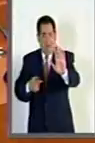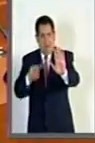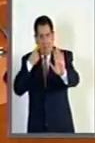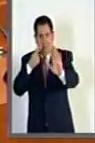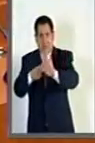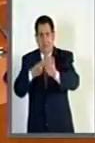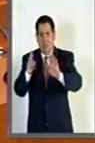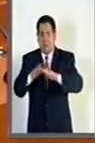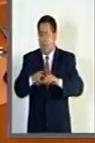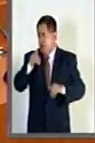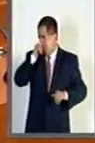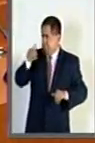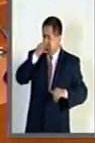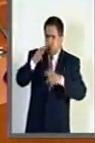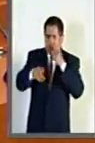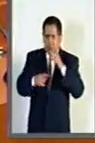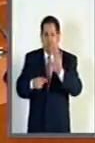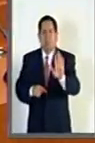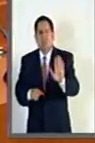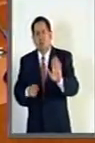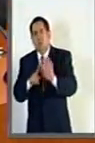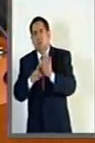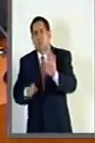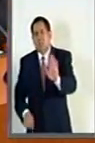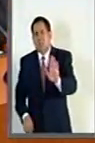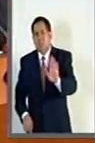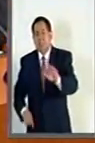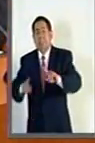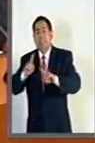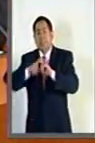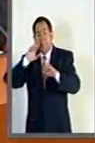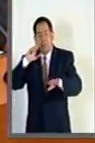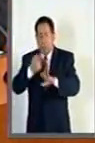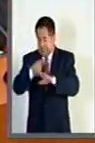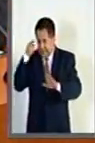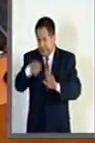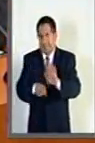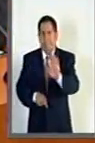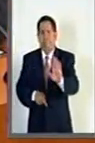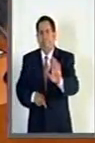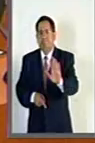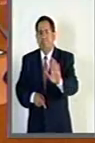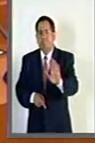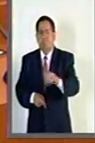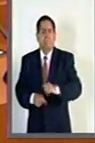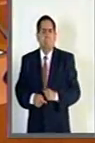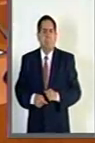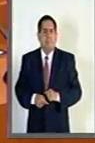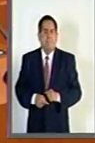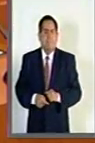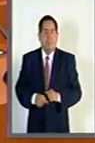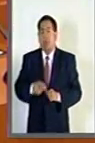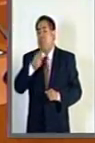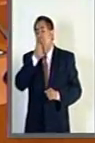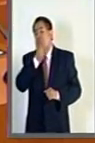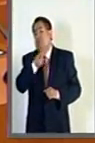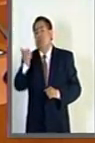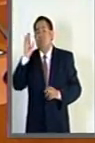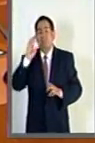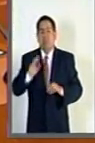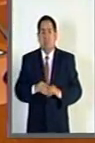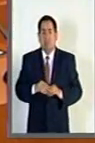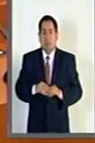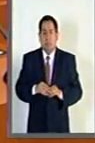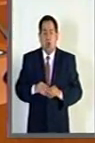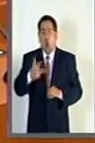que fueron subversivos. Aquí están los responsables del atentado. Se dice que son